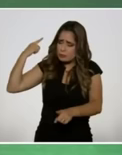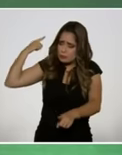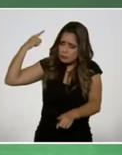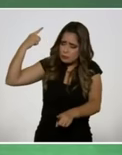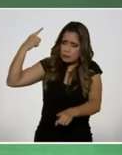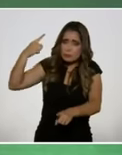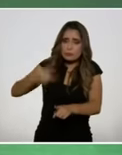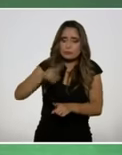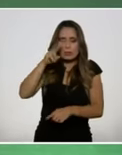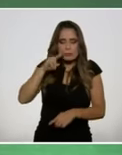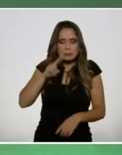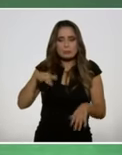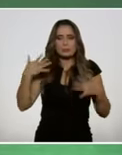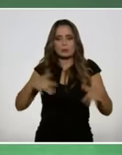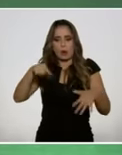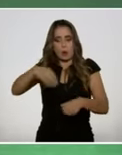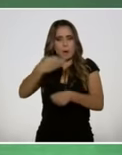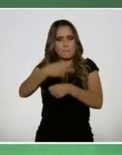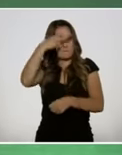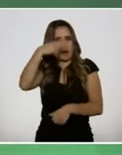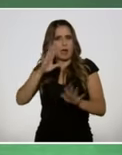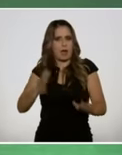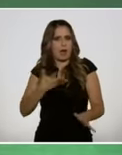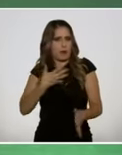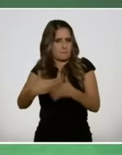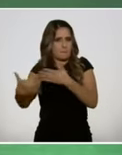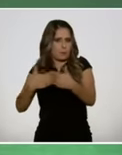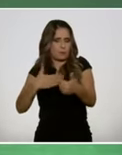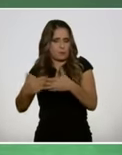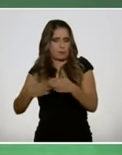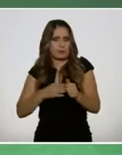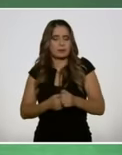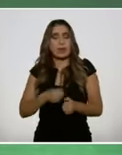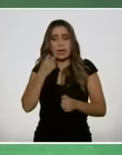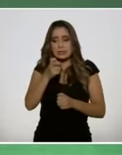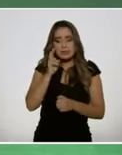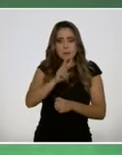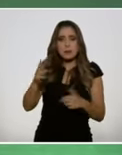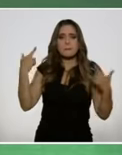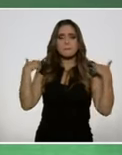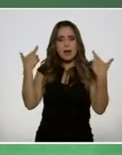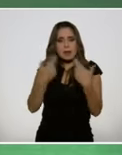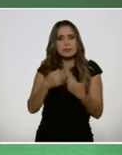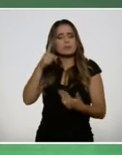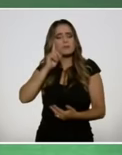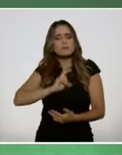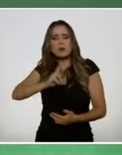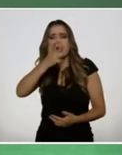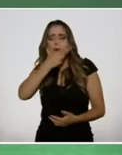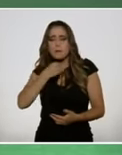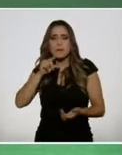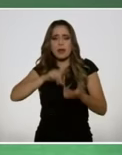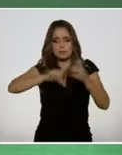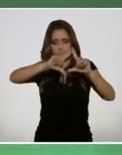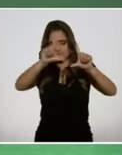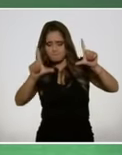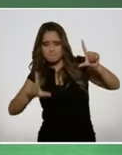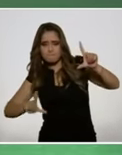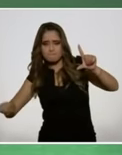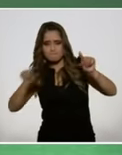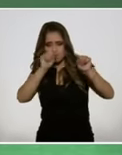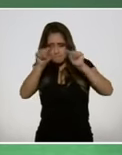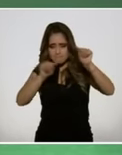hecho funcional del México moderno. La hazaña educativa de los maestros y las maestras que a lo largo y ancho del